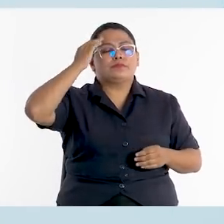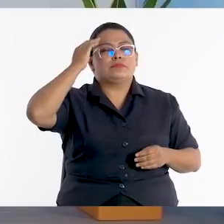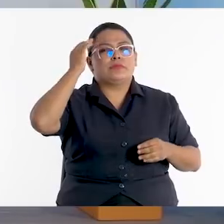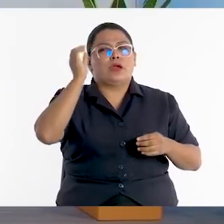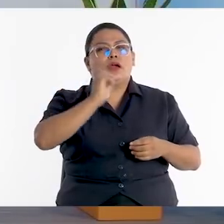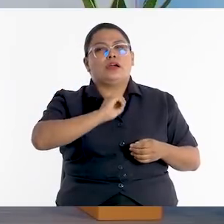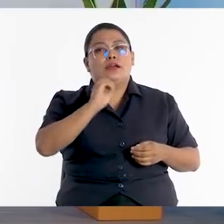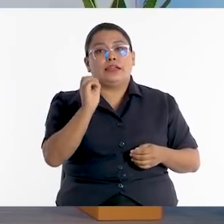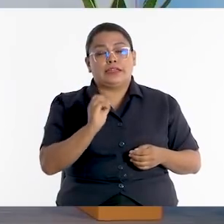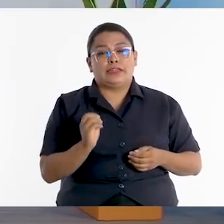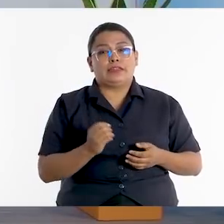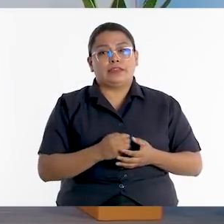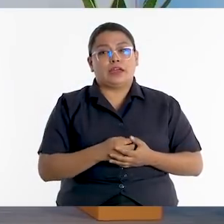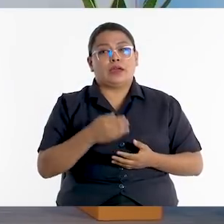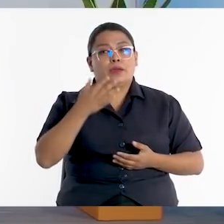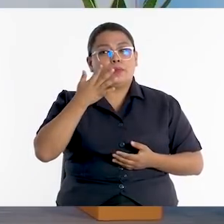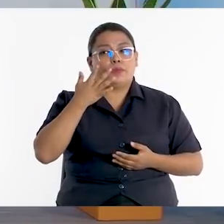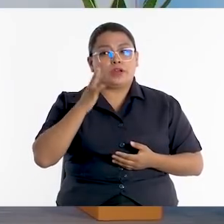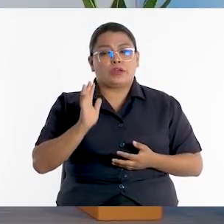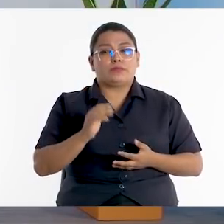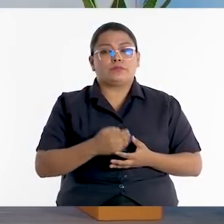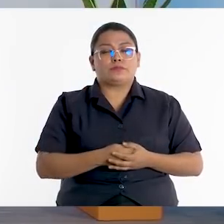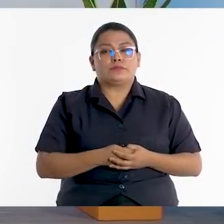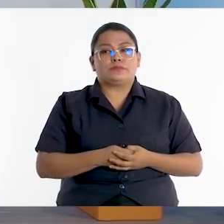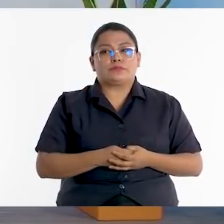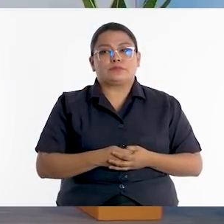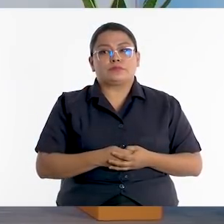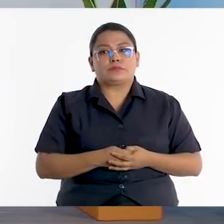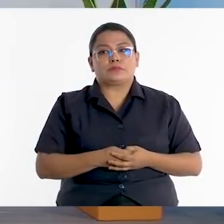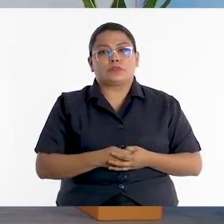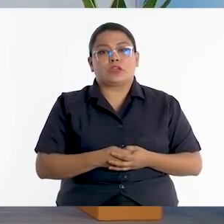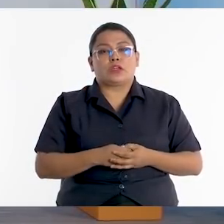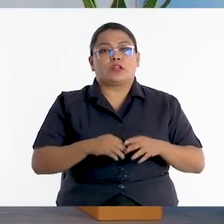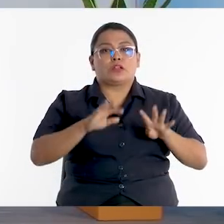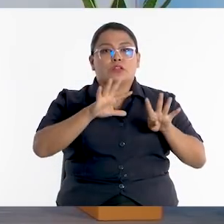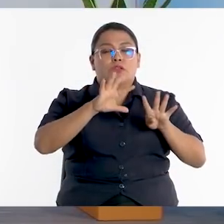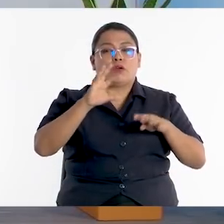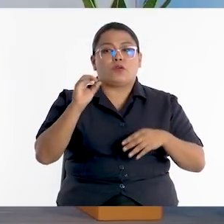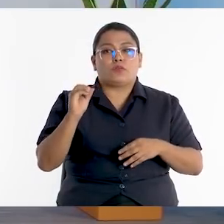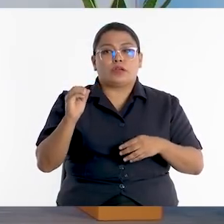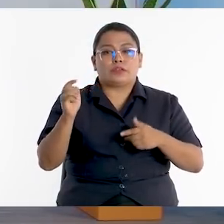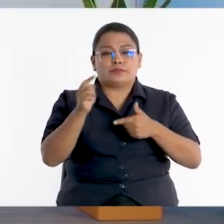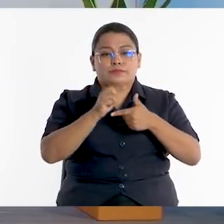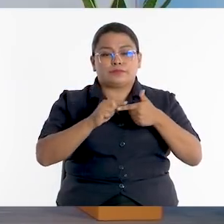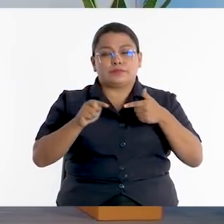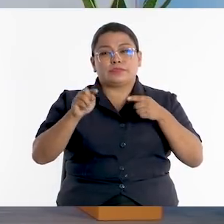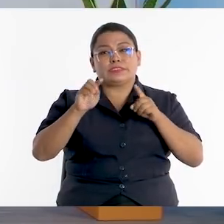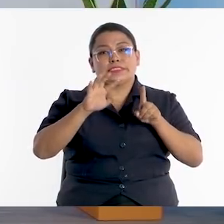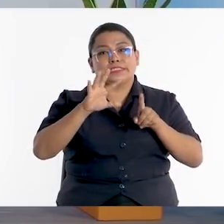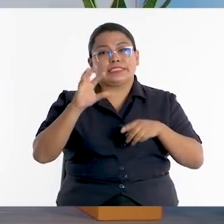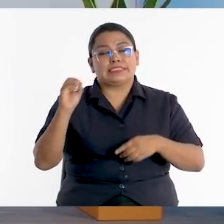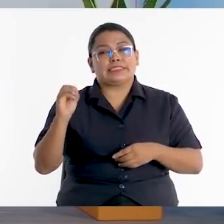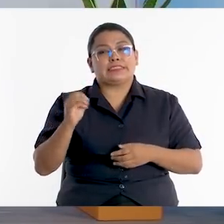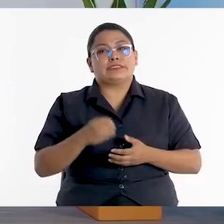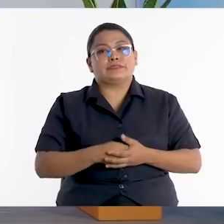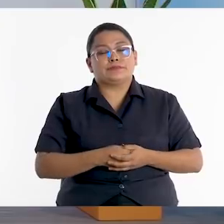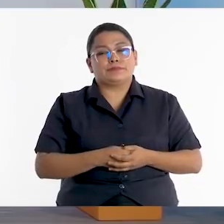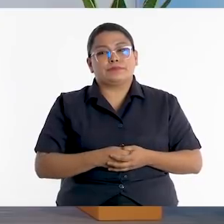calcular el porcentaje tendríamos que iría 90 sobre 60.